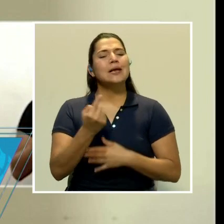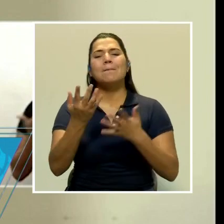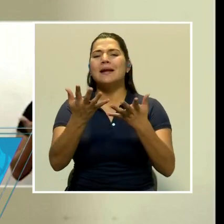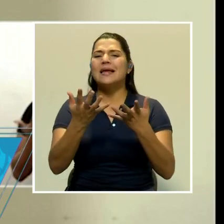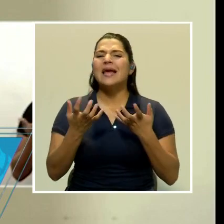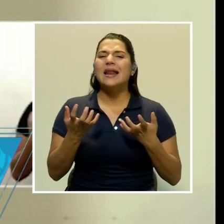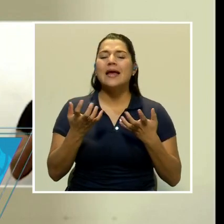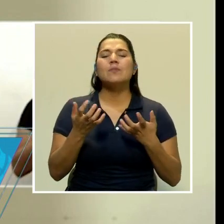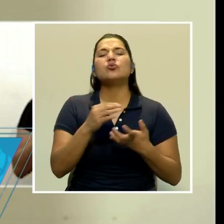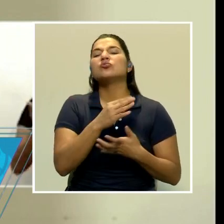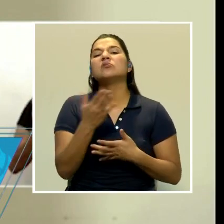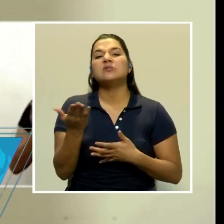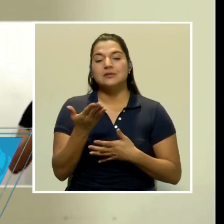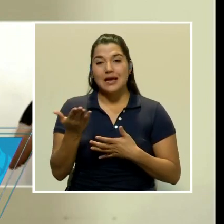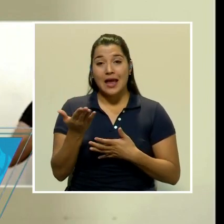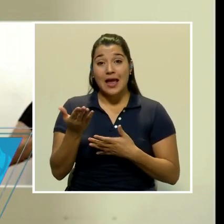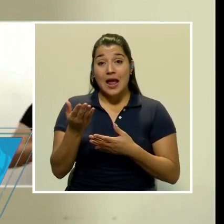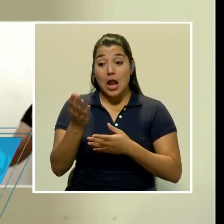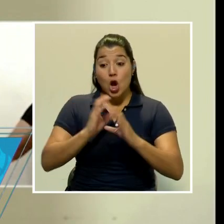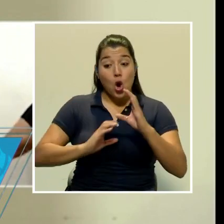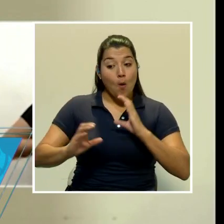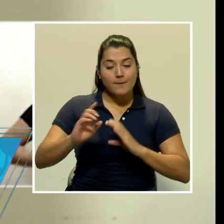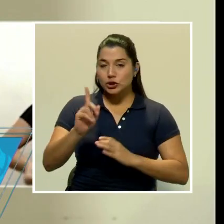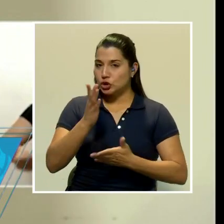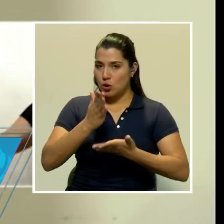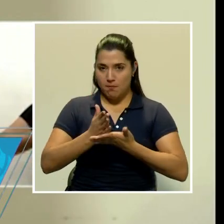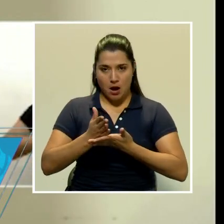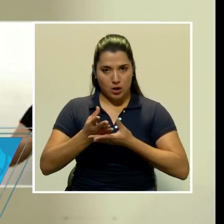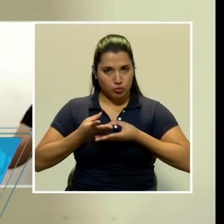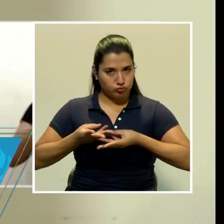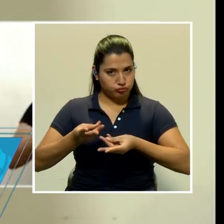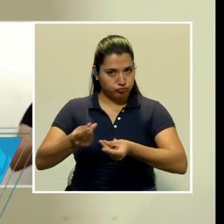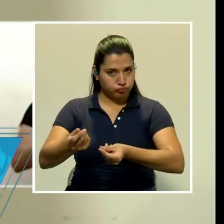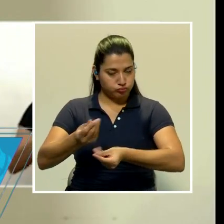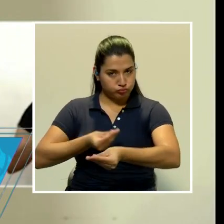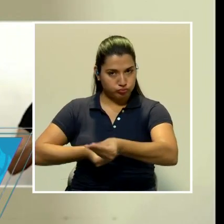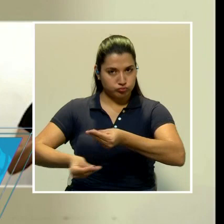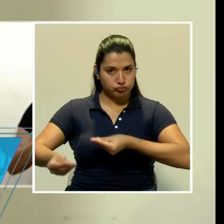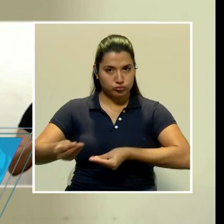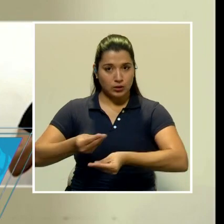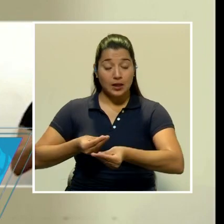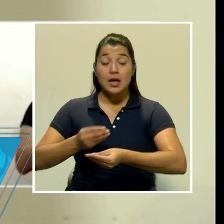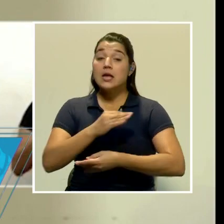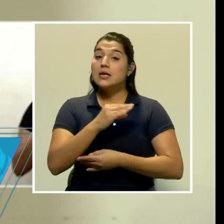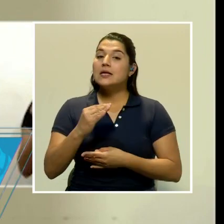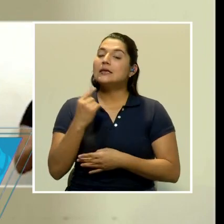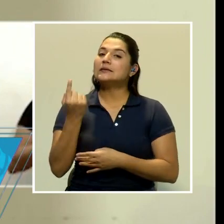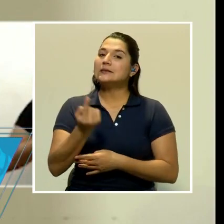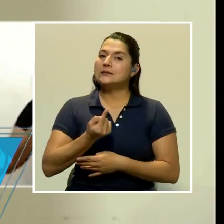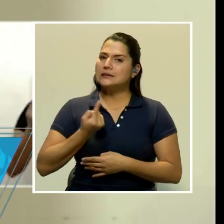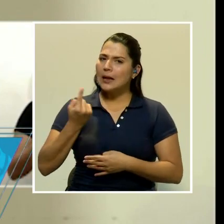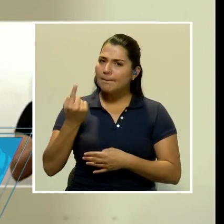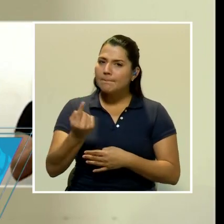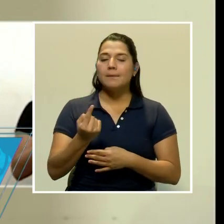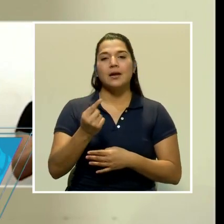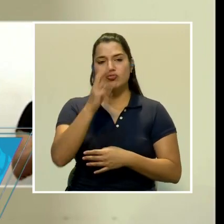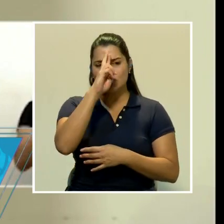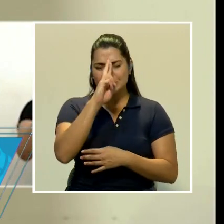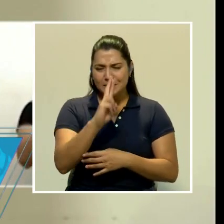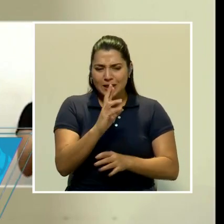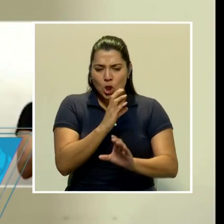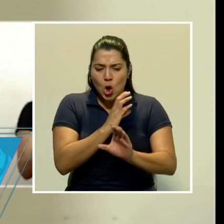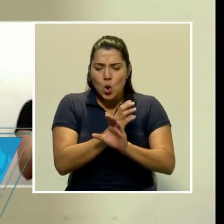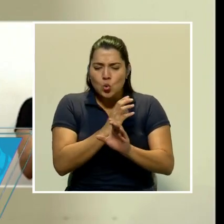que el flujo comercial no pare, no se paralice, guardando por supuesto nuestra restricción